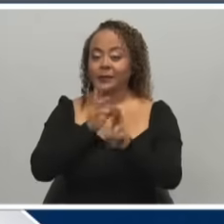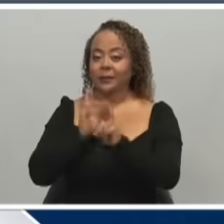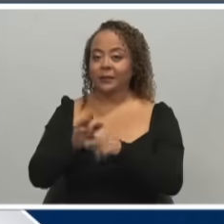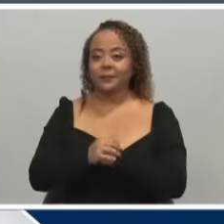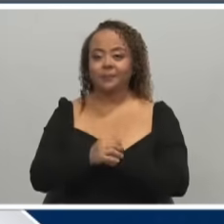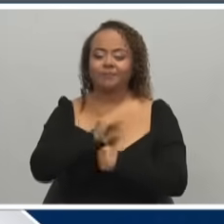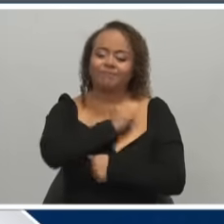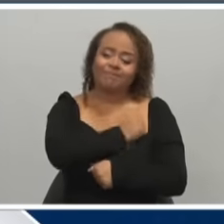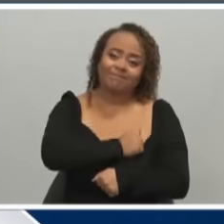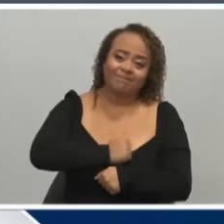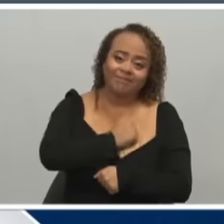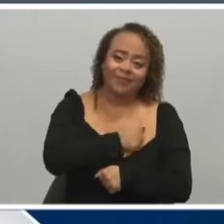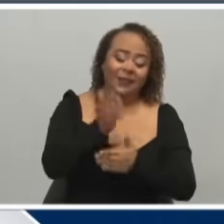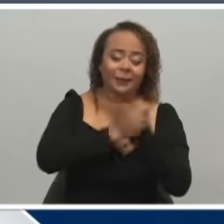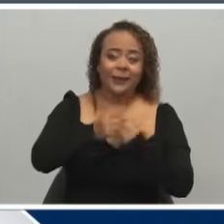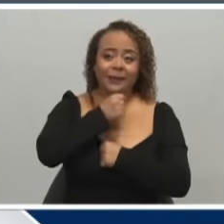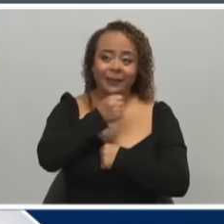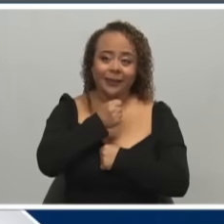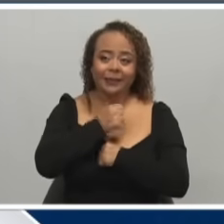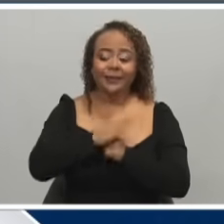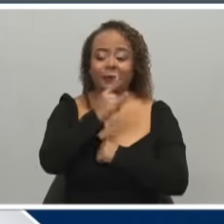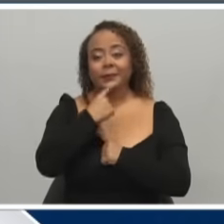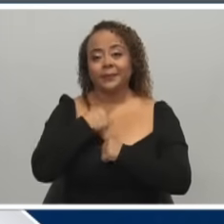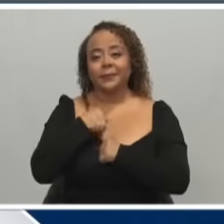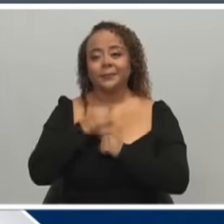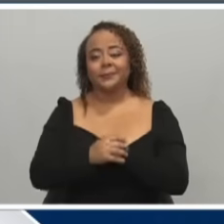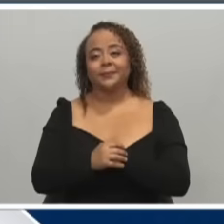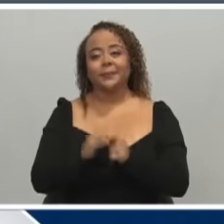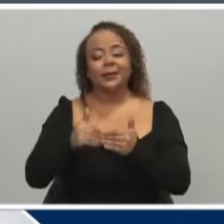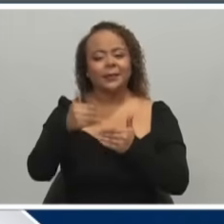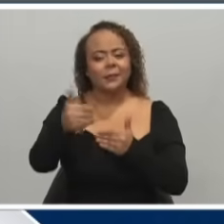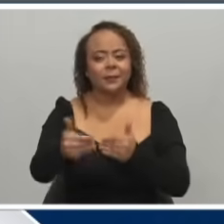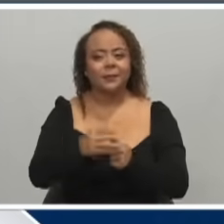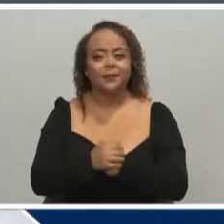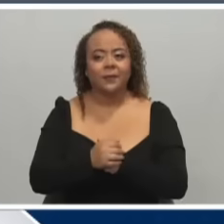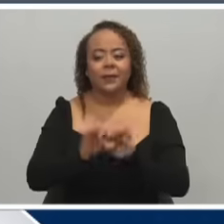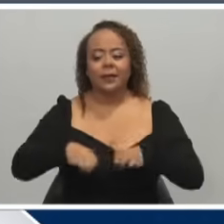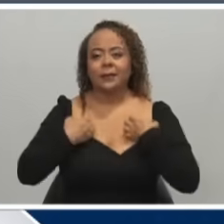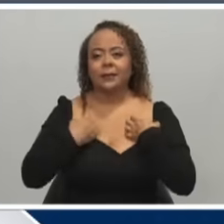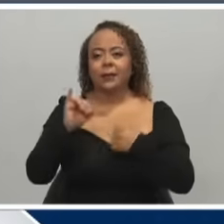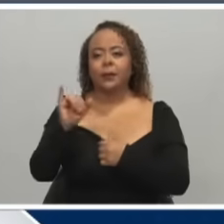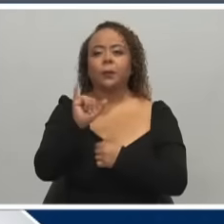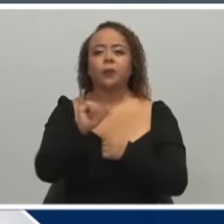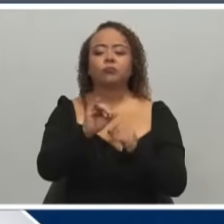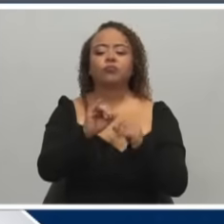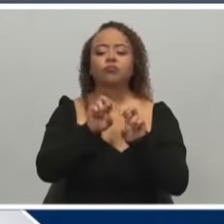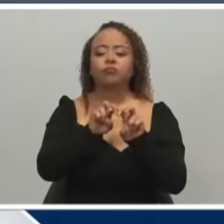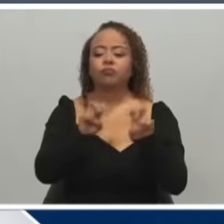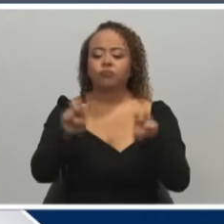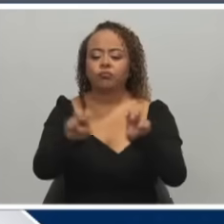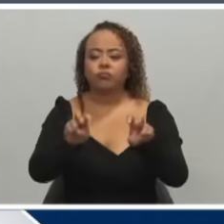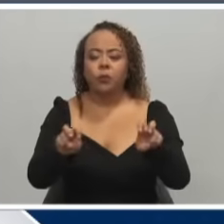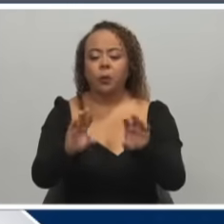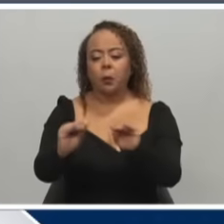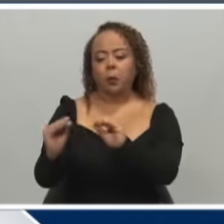pide disculpas a parte de la prensa y nos menciona que luego incluso Existirá una especie de conversatorio como para poder evacuar